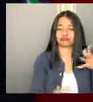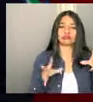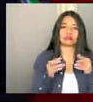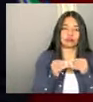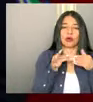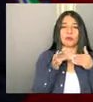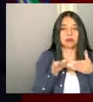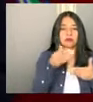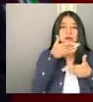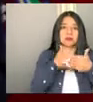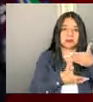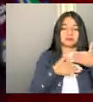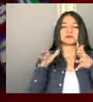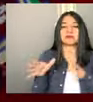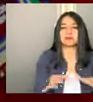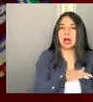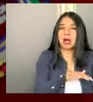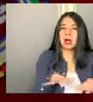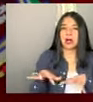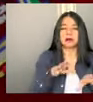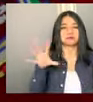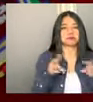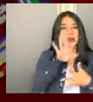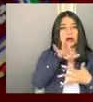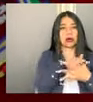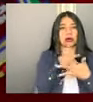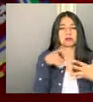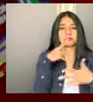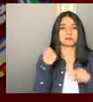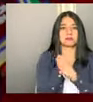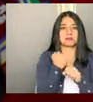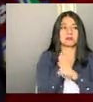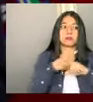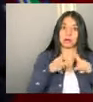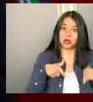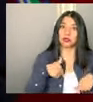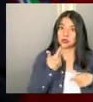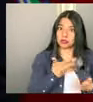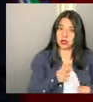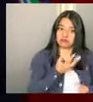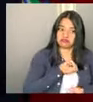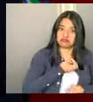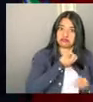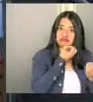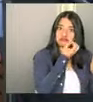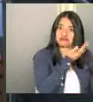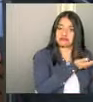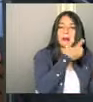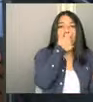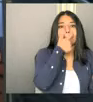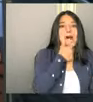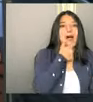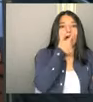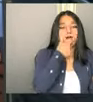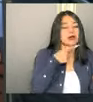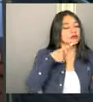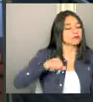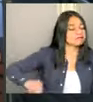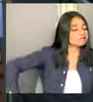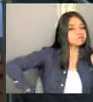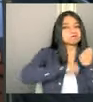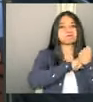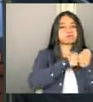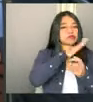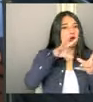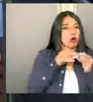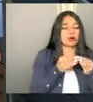va a ser la metodología, pero de nuestra parte le he expresado a Pavel, va a tener toda la información